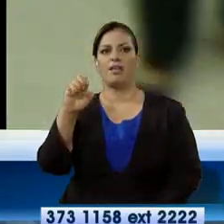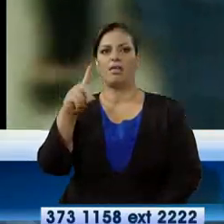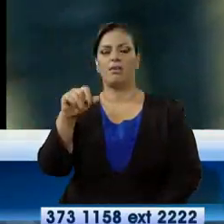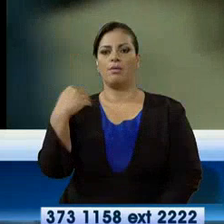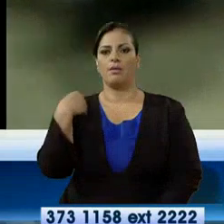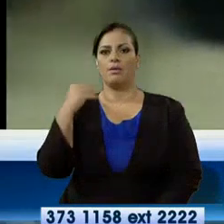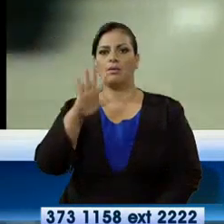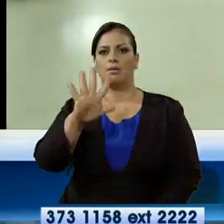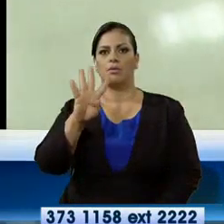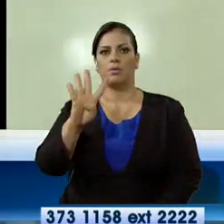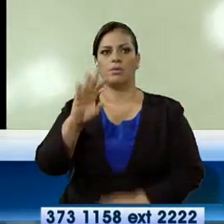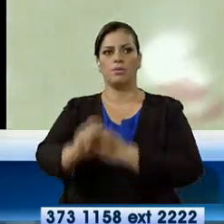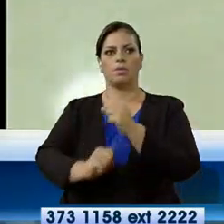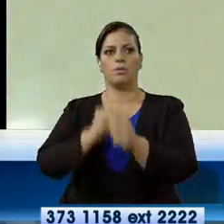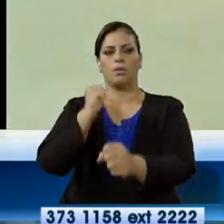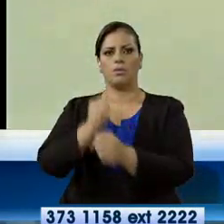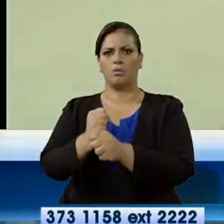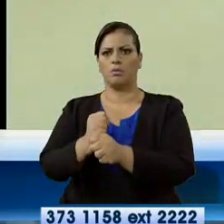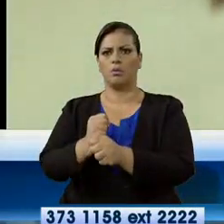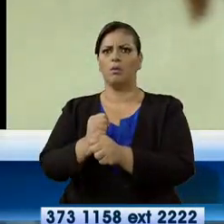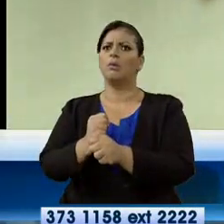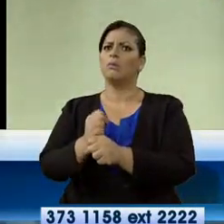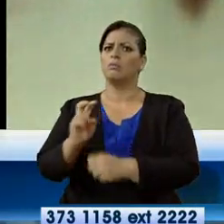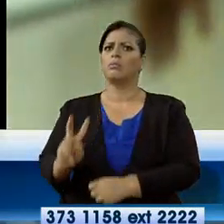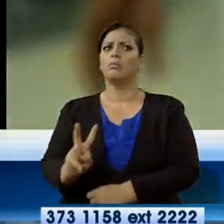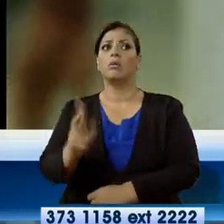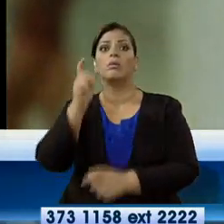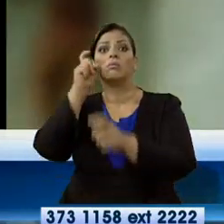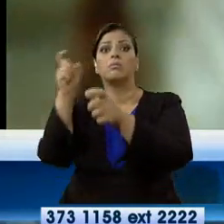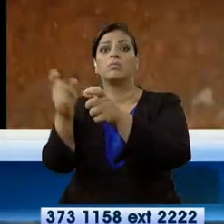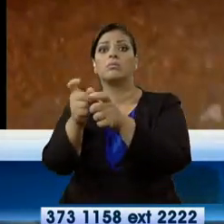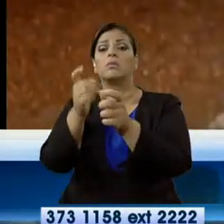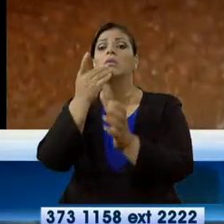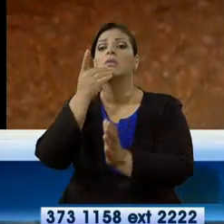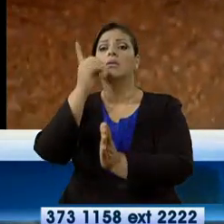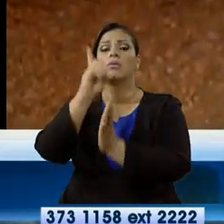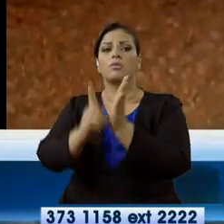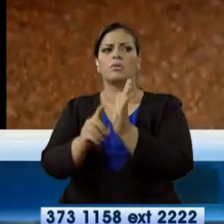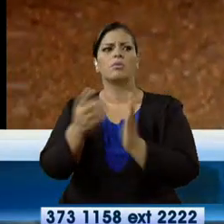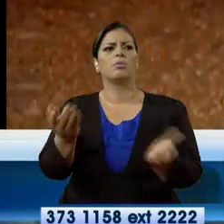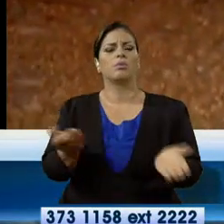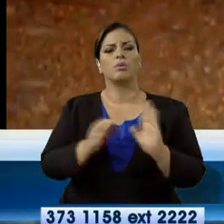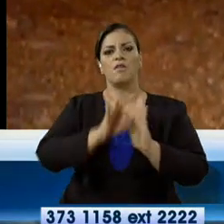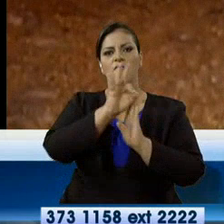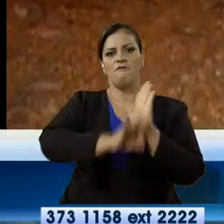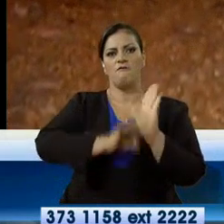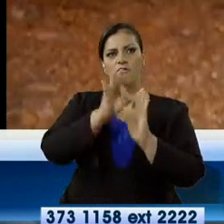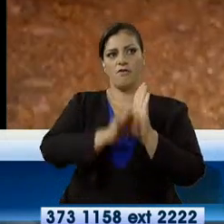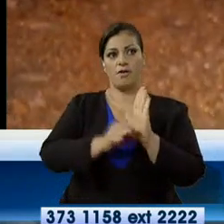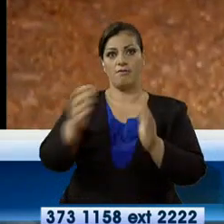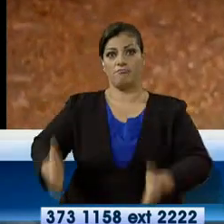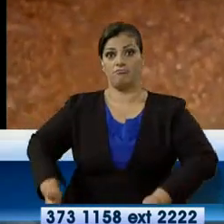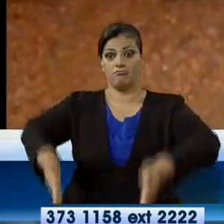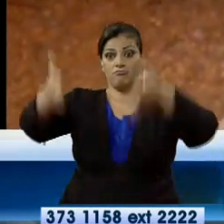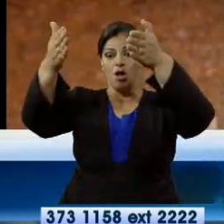para denunciar el ataque de un perro, aparentemente de raza pitbull. El afectado se encontraba en un parque